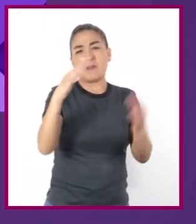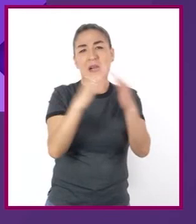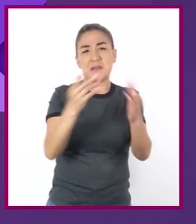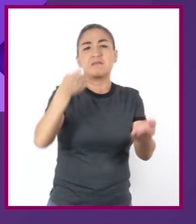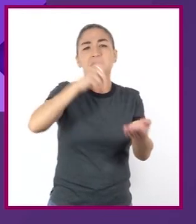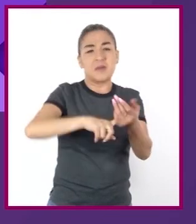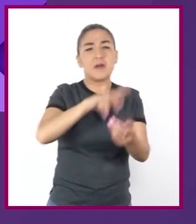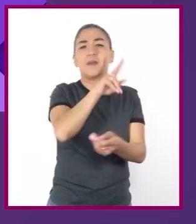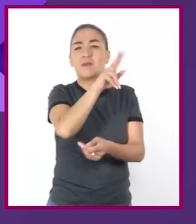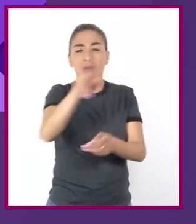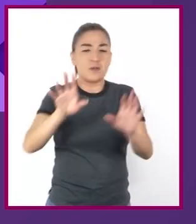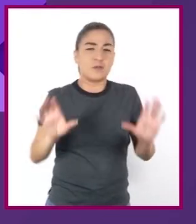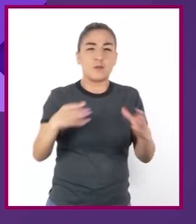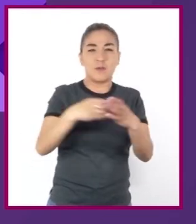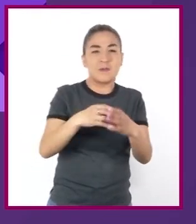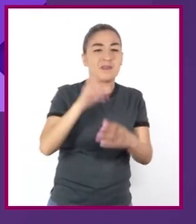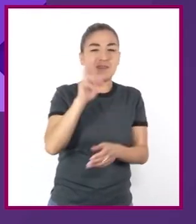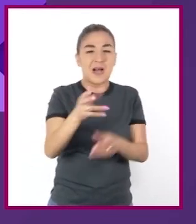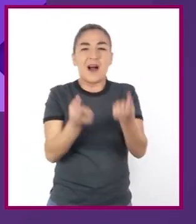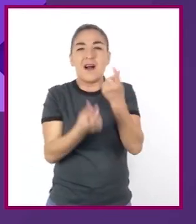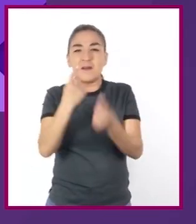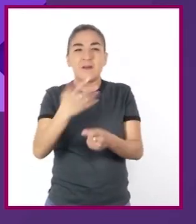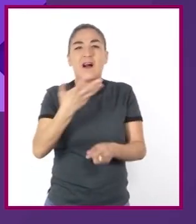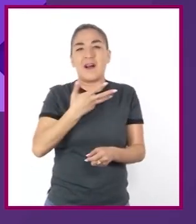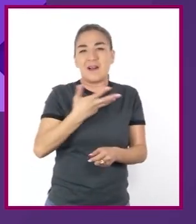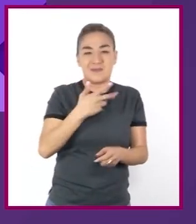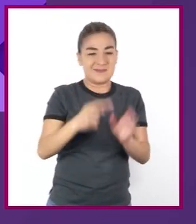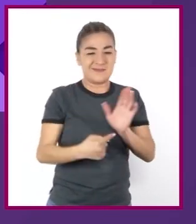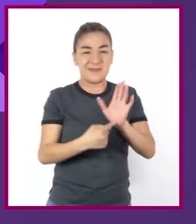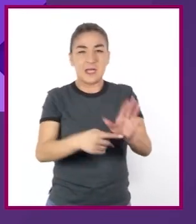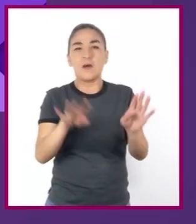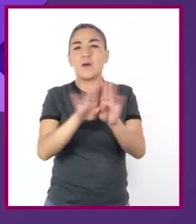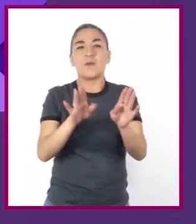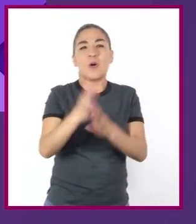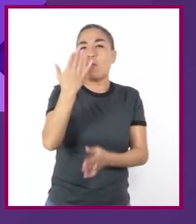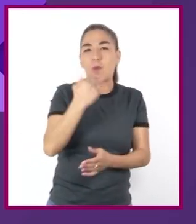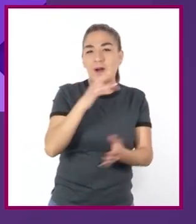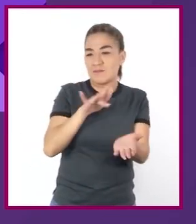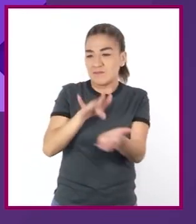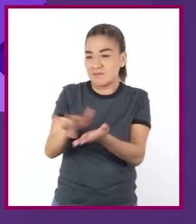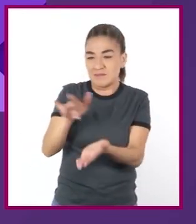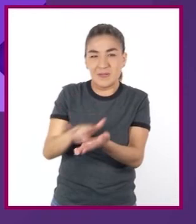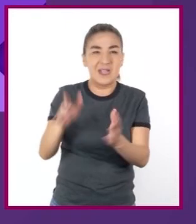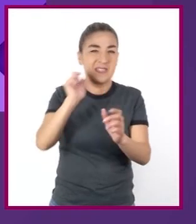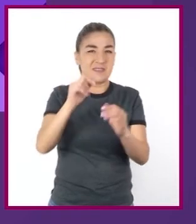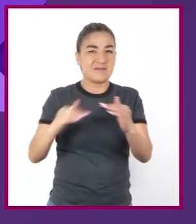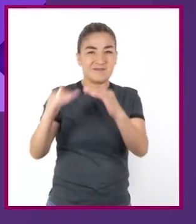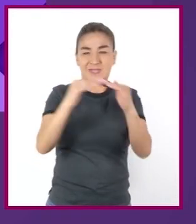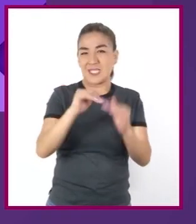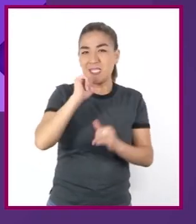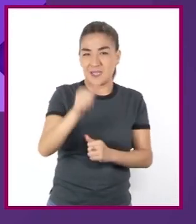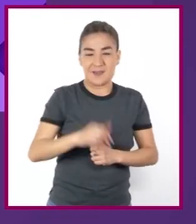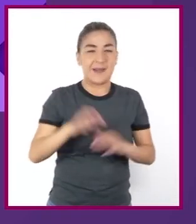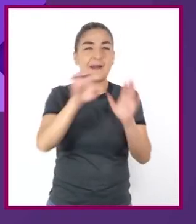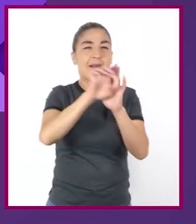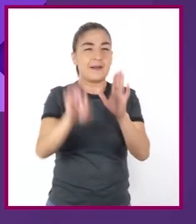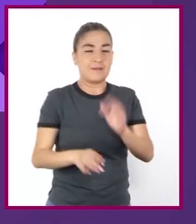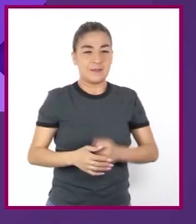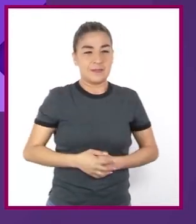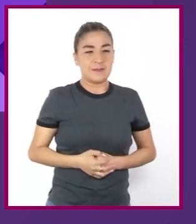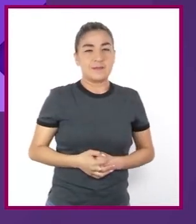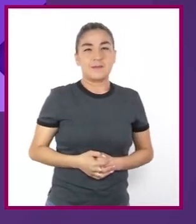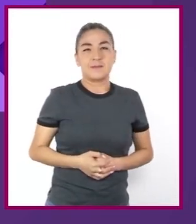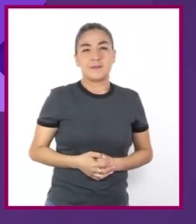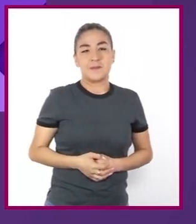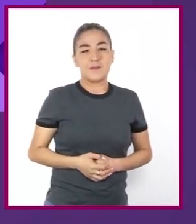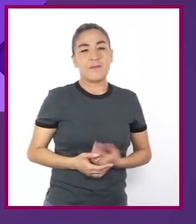en los que consideren se hayan presentado situaciones de desigualdad. Por ejemplo, si hay